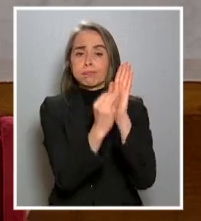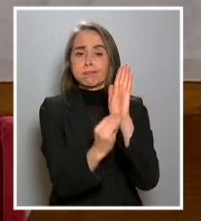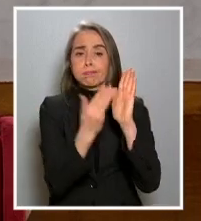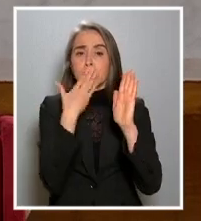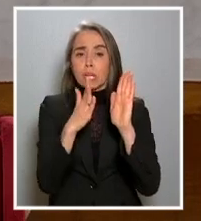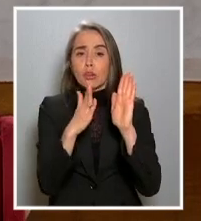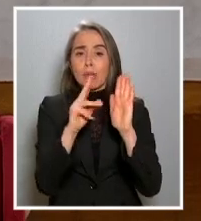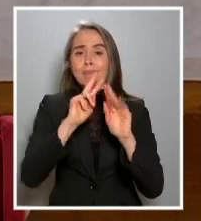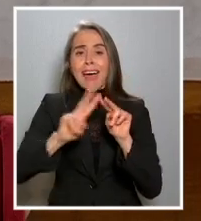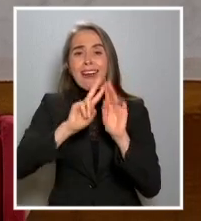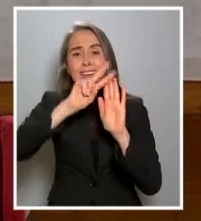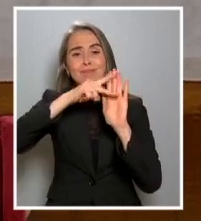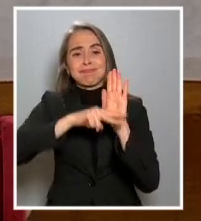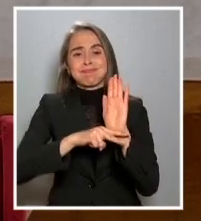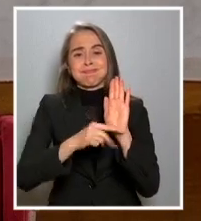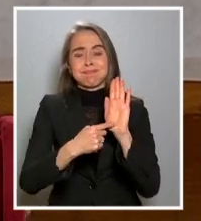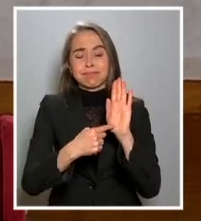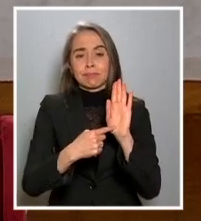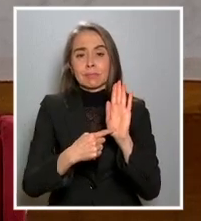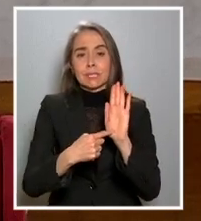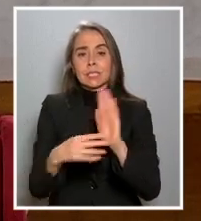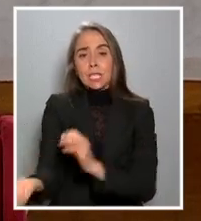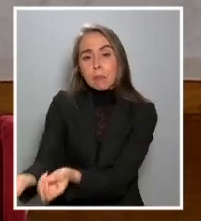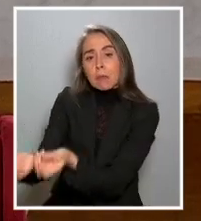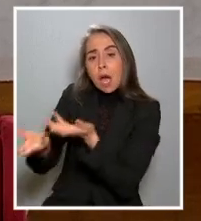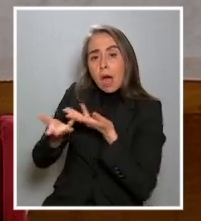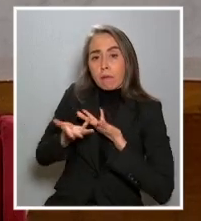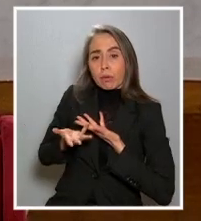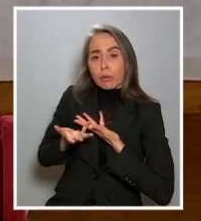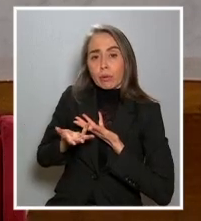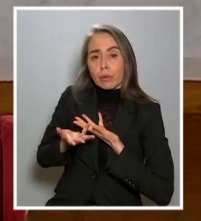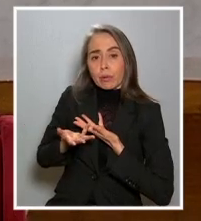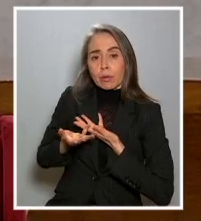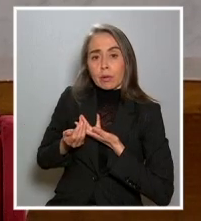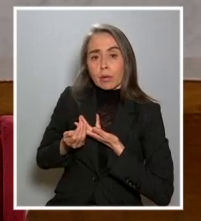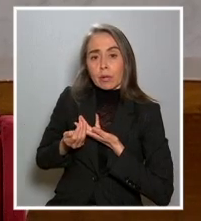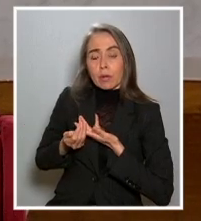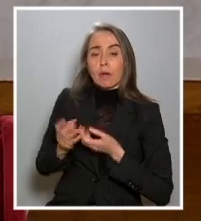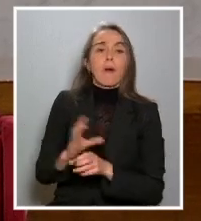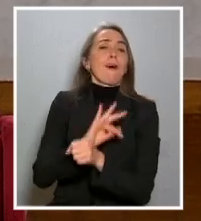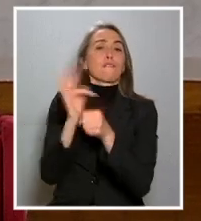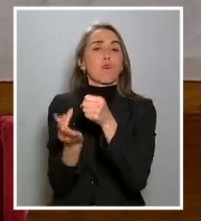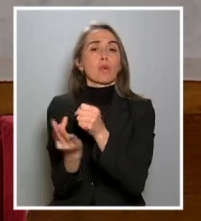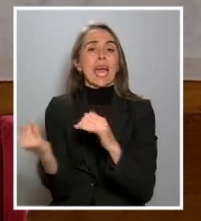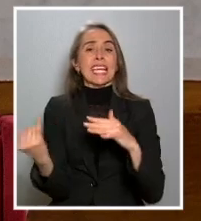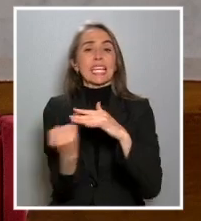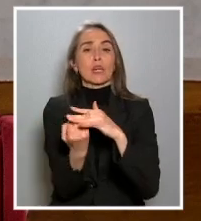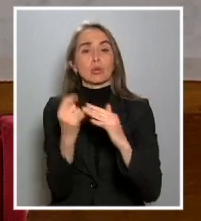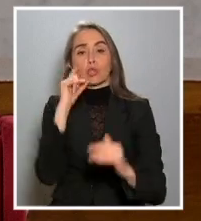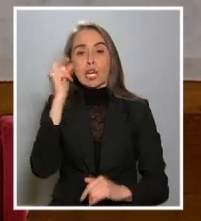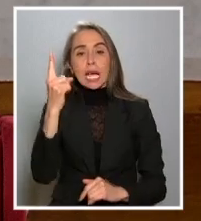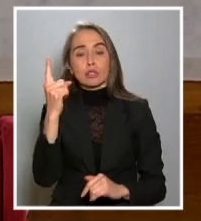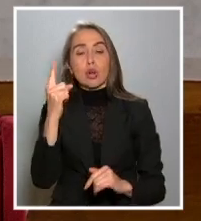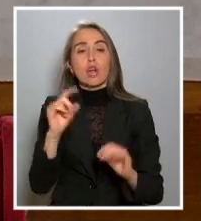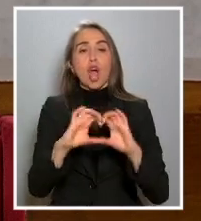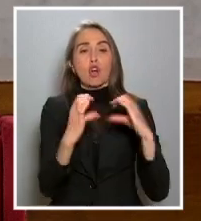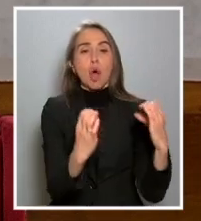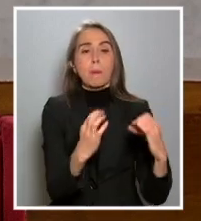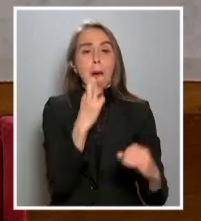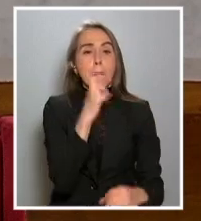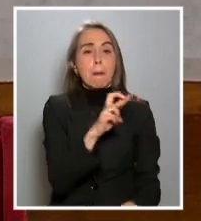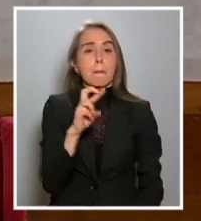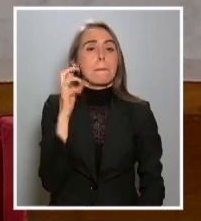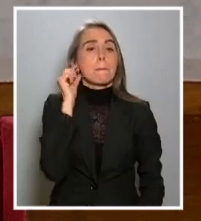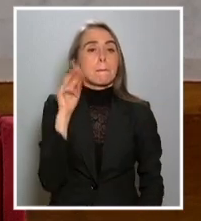y subsanar. Tal como me lo manifestaron desde la Fundación Inclusión Azul y la Corporación Padres